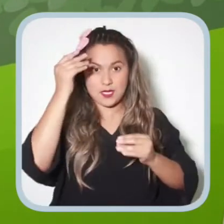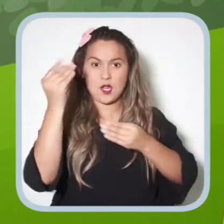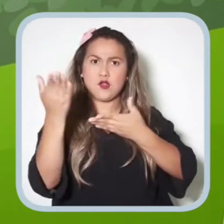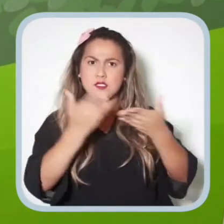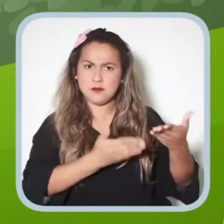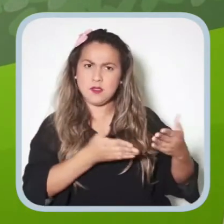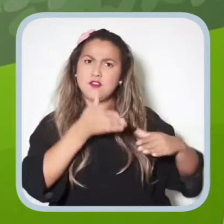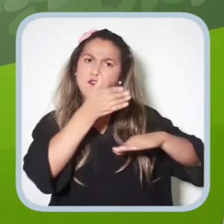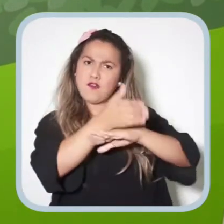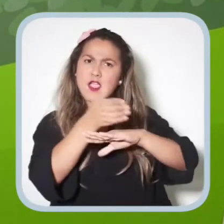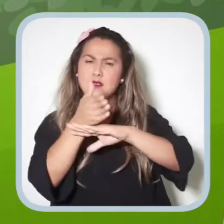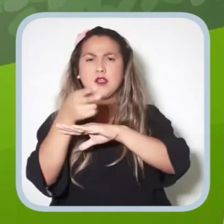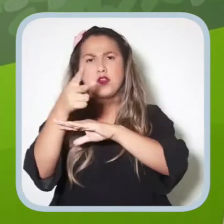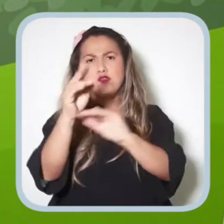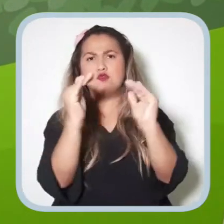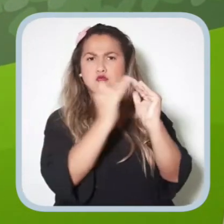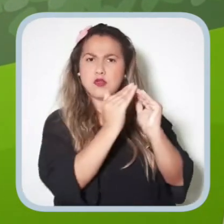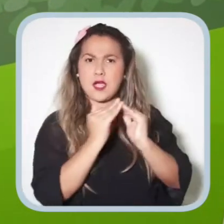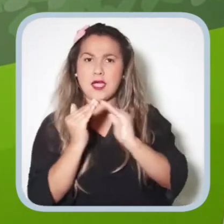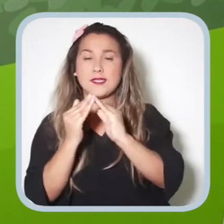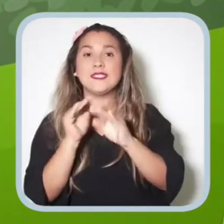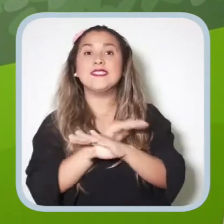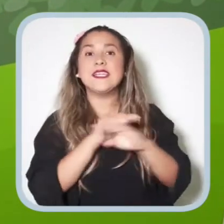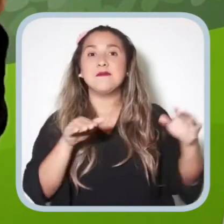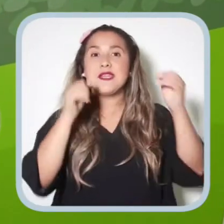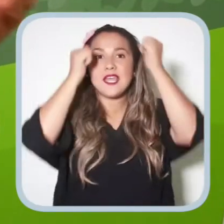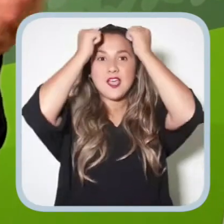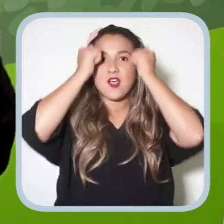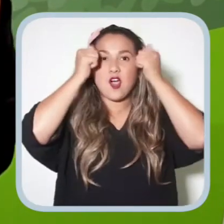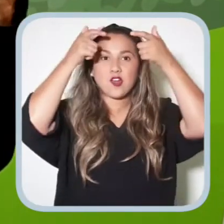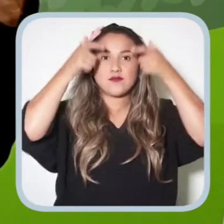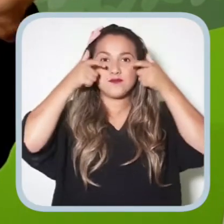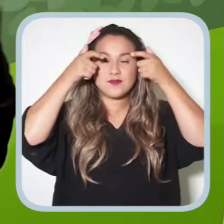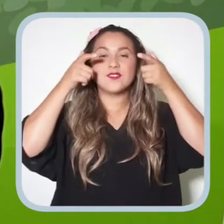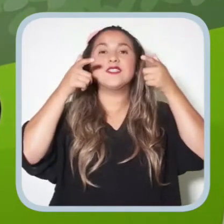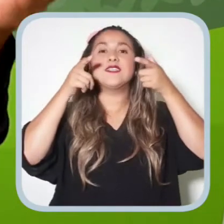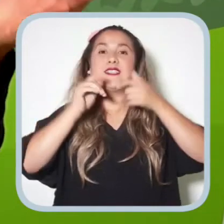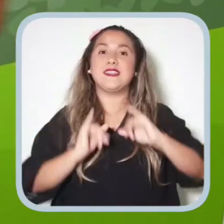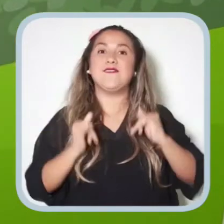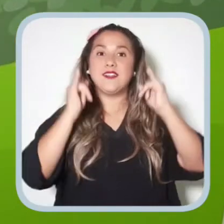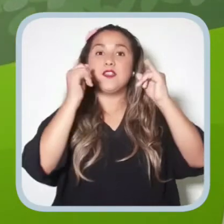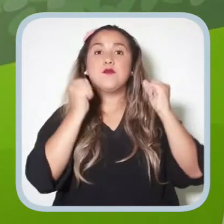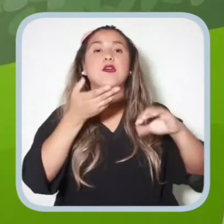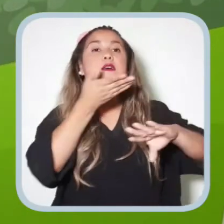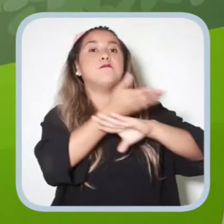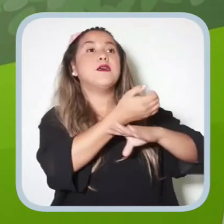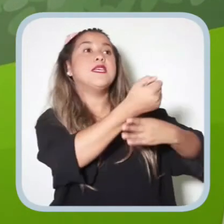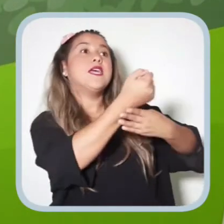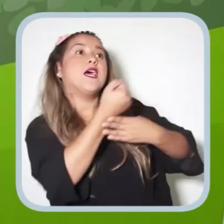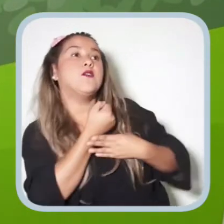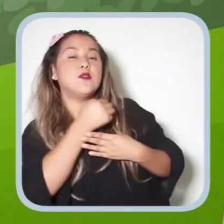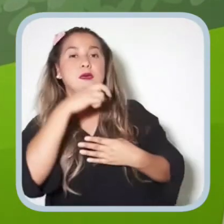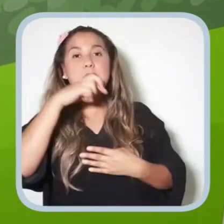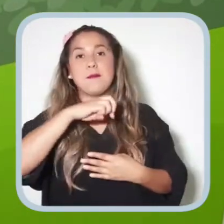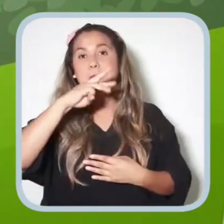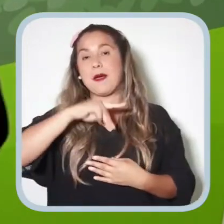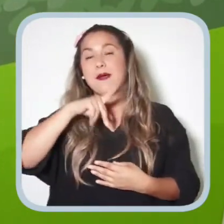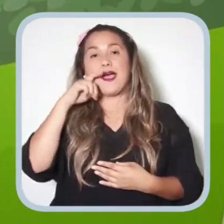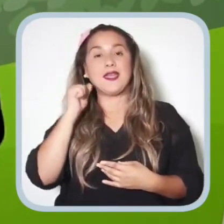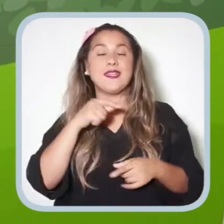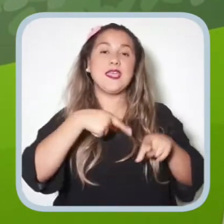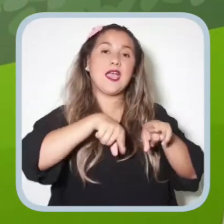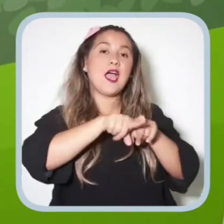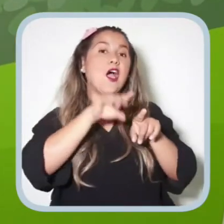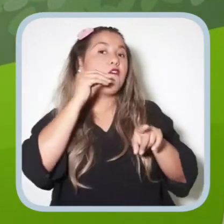bien los gorros divertidos que están fabricando. Y quizás le puedan pedir ayuda al papá, la mamá, la tía, la abuelita, el hermano mayor y puedan